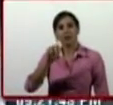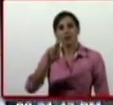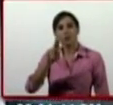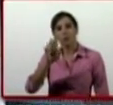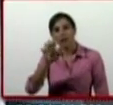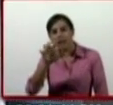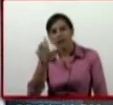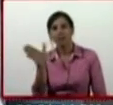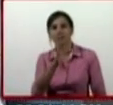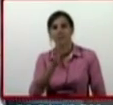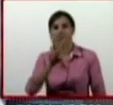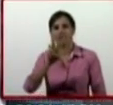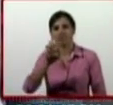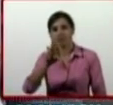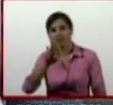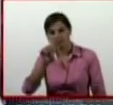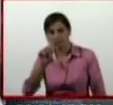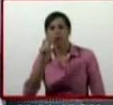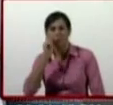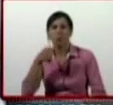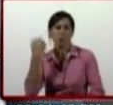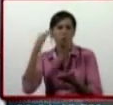gloria a Manuel Vera,